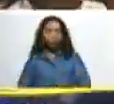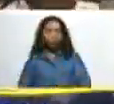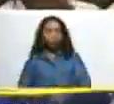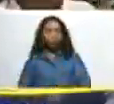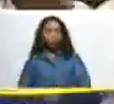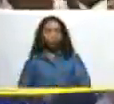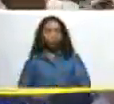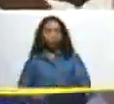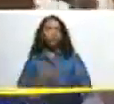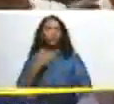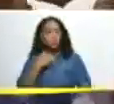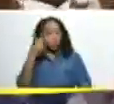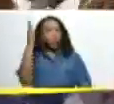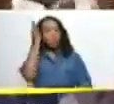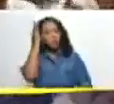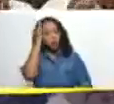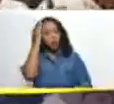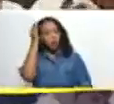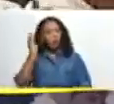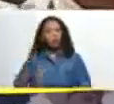Y yo lo sé.